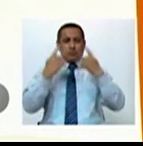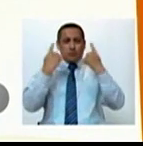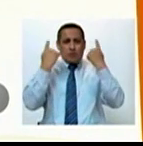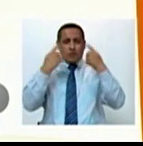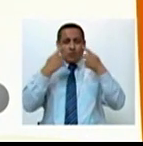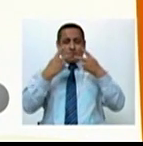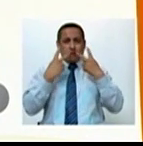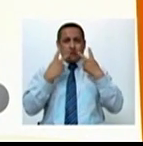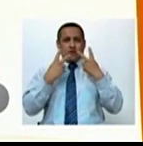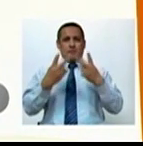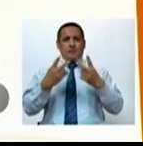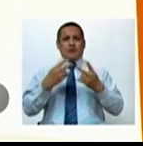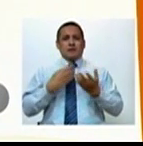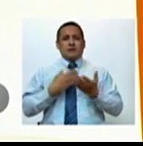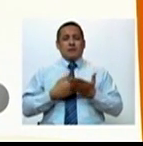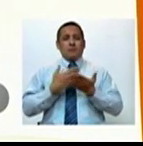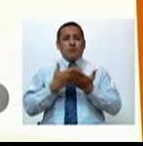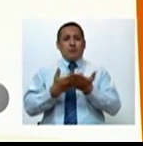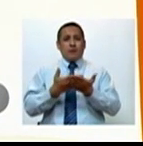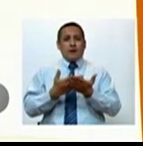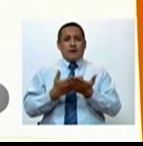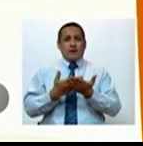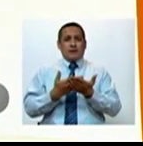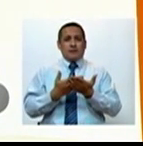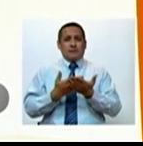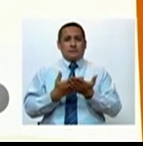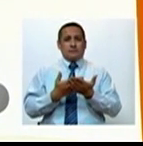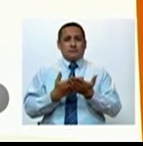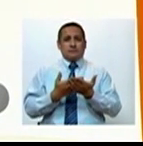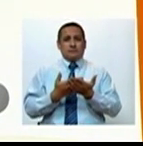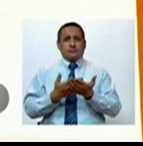esa discusión, en esa probanza,